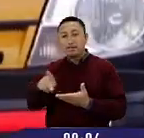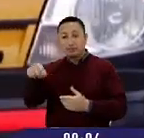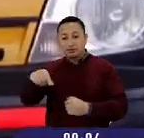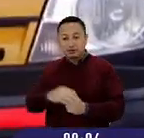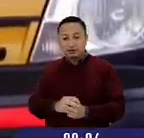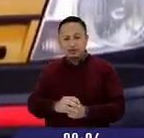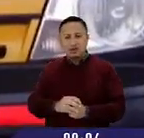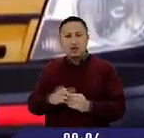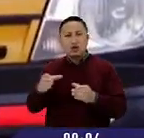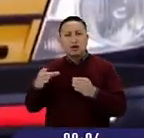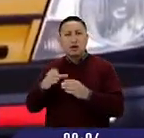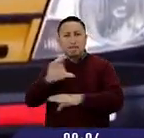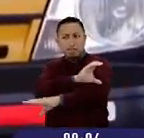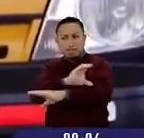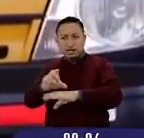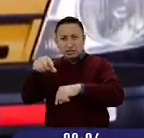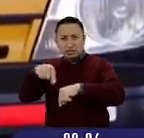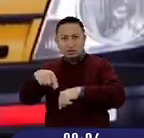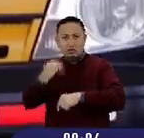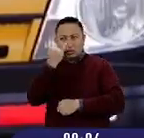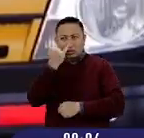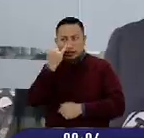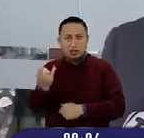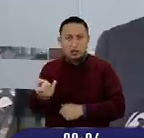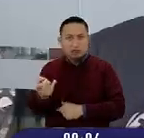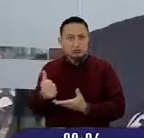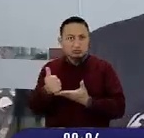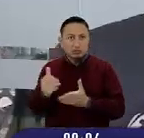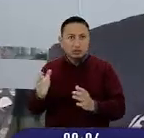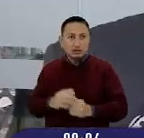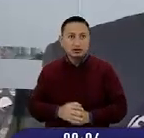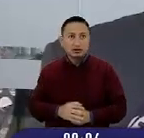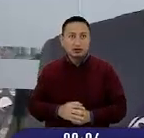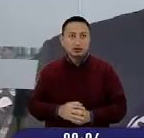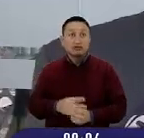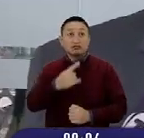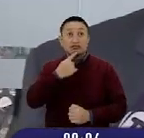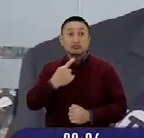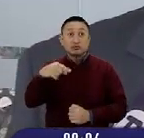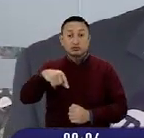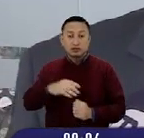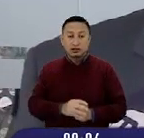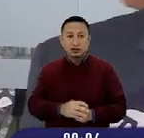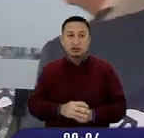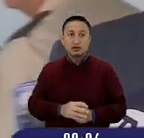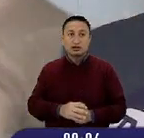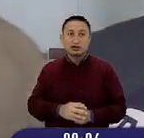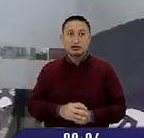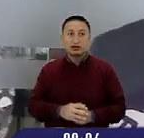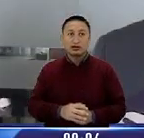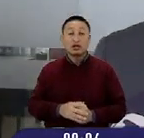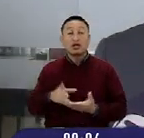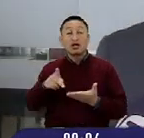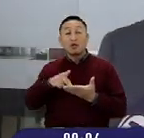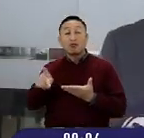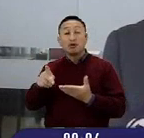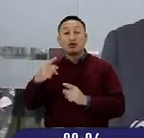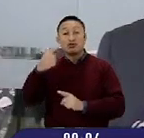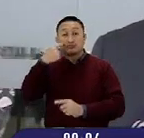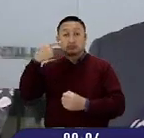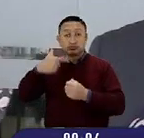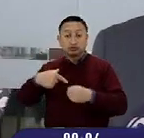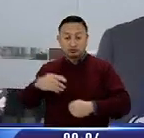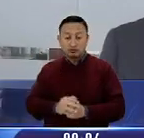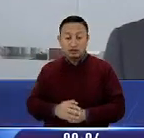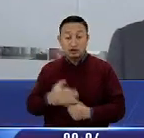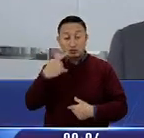varios sectores campesinos e indígenas. Aquí nos hablan como que todo el subsidio del combustible se va en los